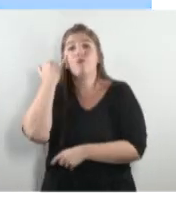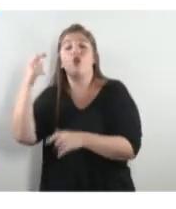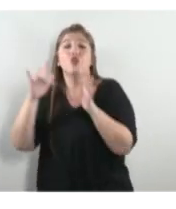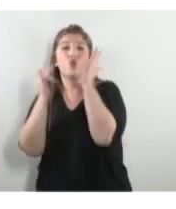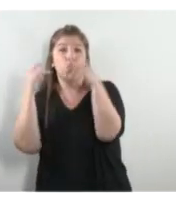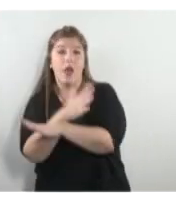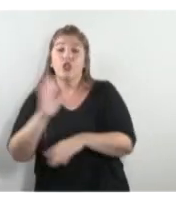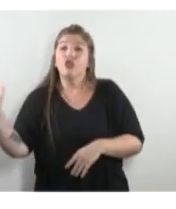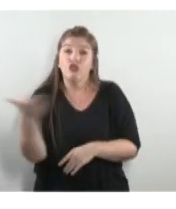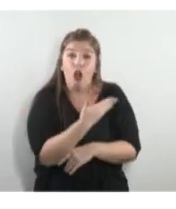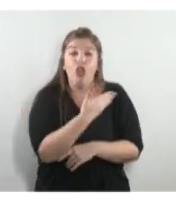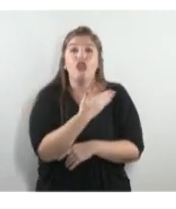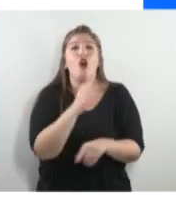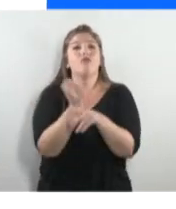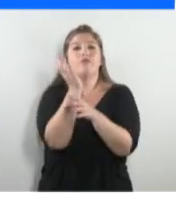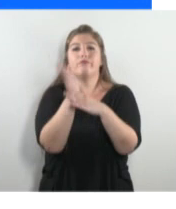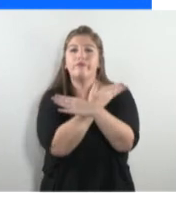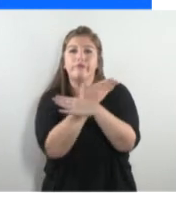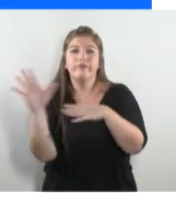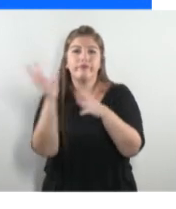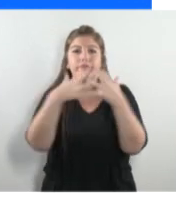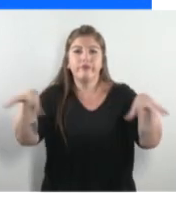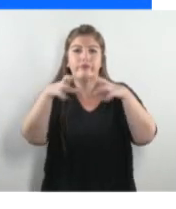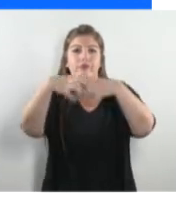todo, estaba entonces separado por fronteras.